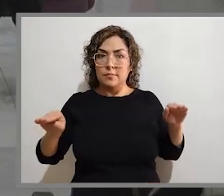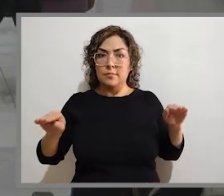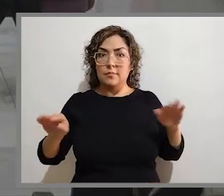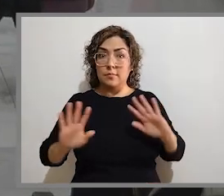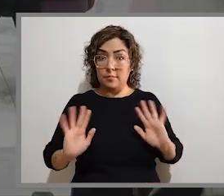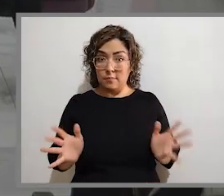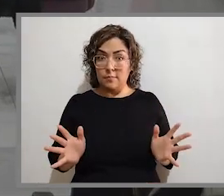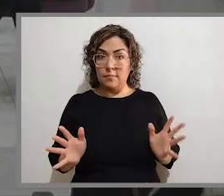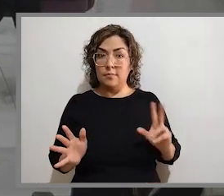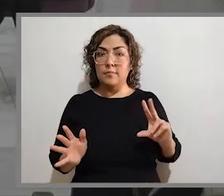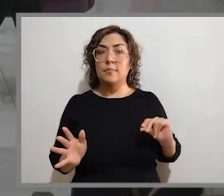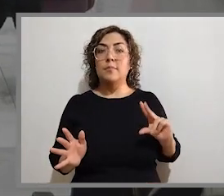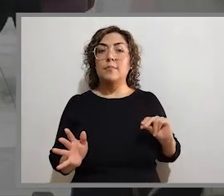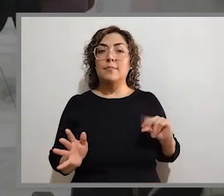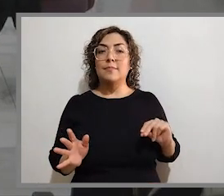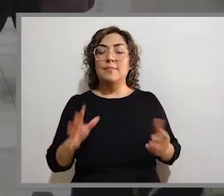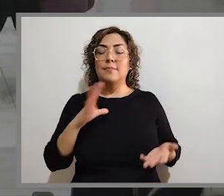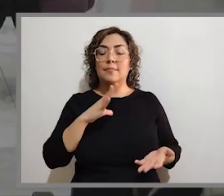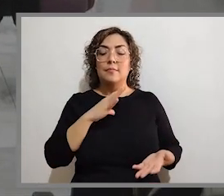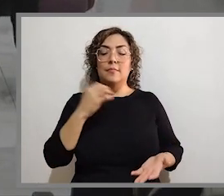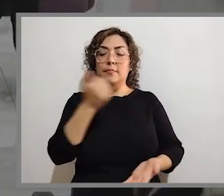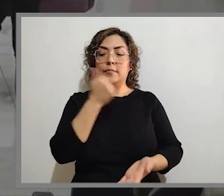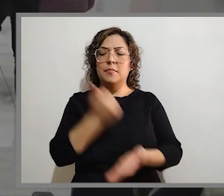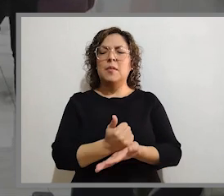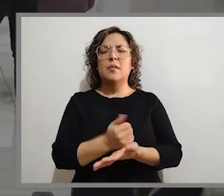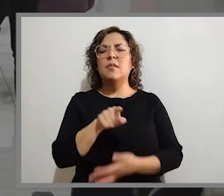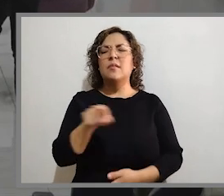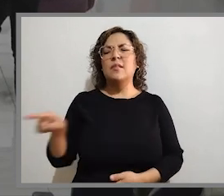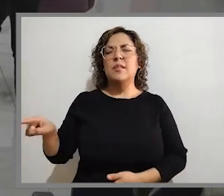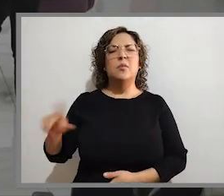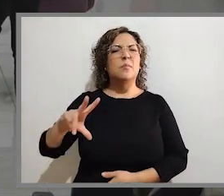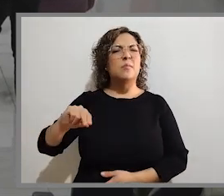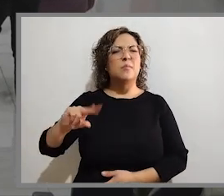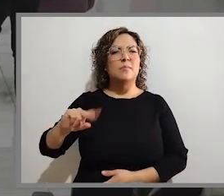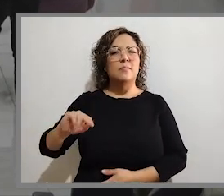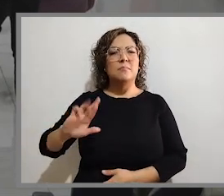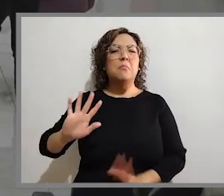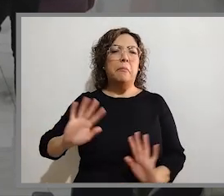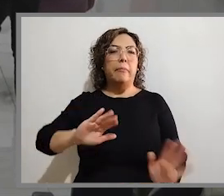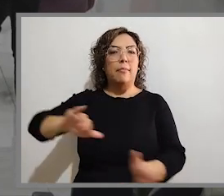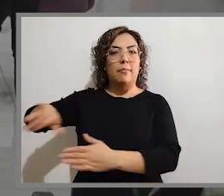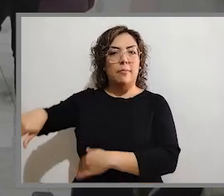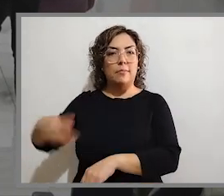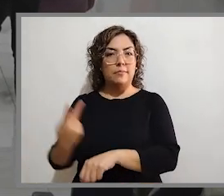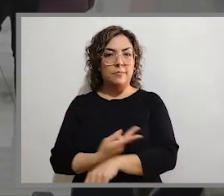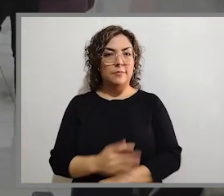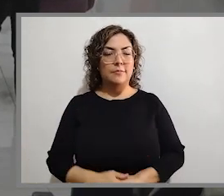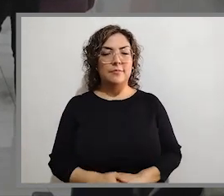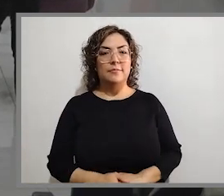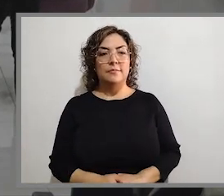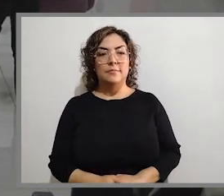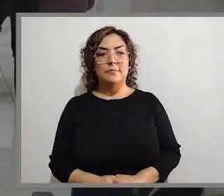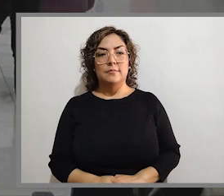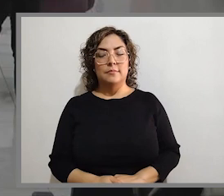por qué. Hubo sentencias de sala superior que justamente hablaban y garantizaban la paridad horizontal y la